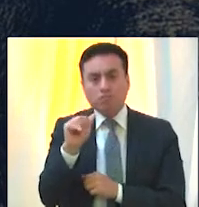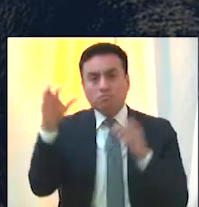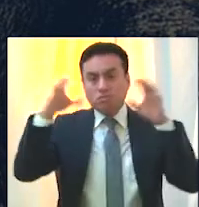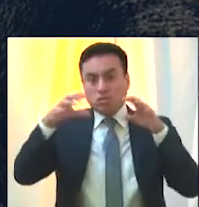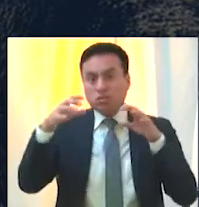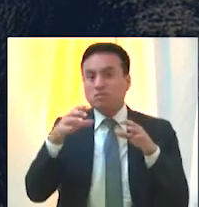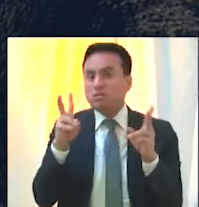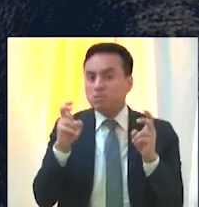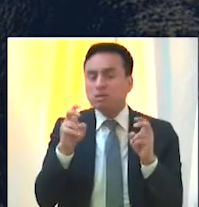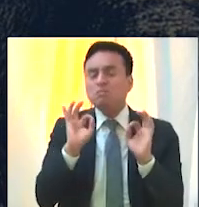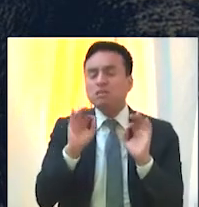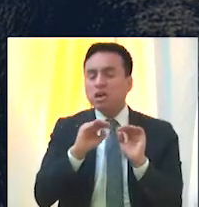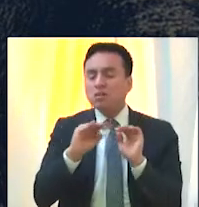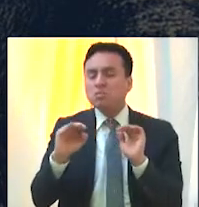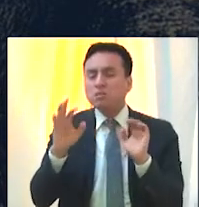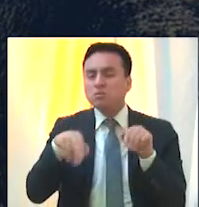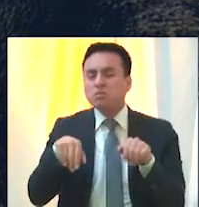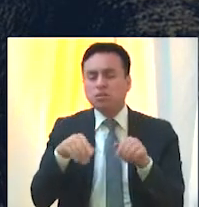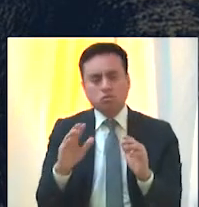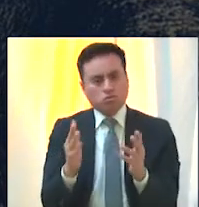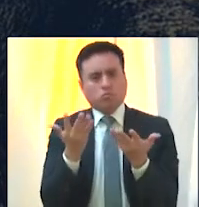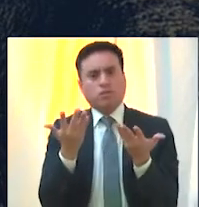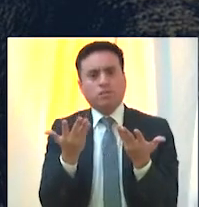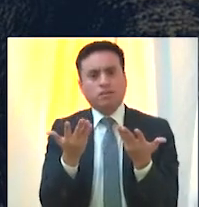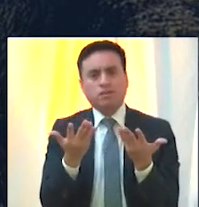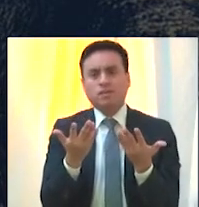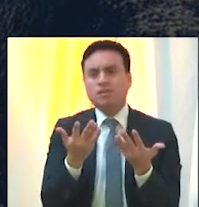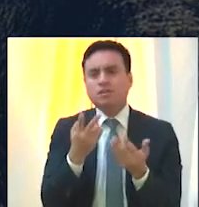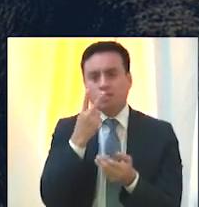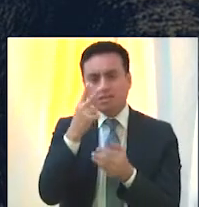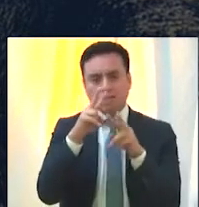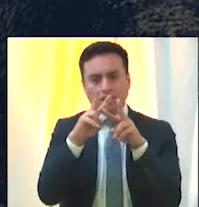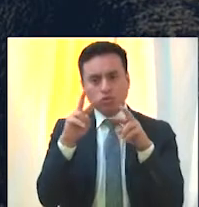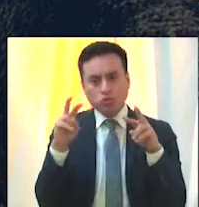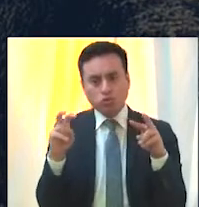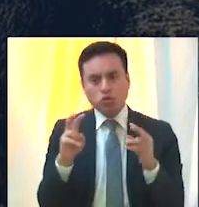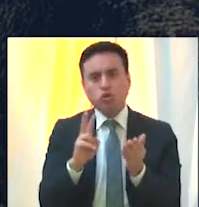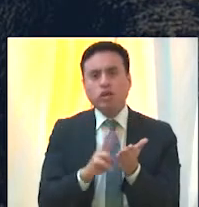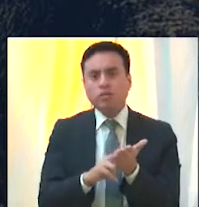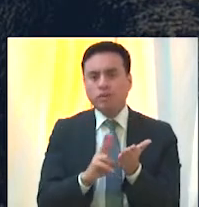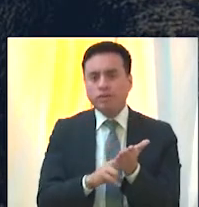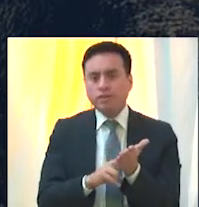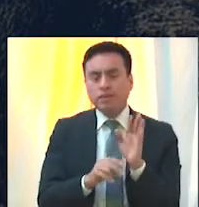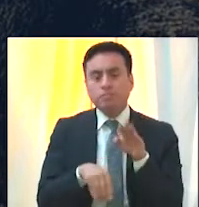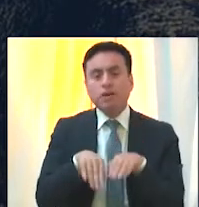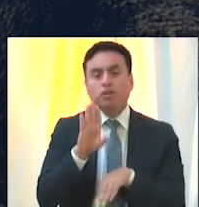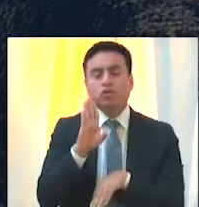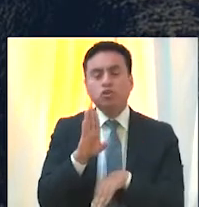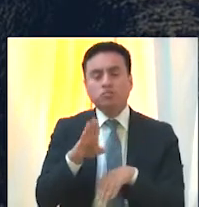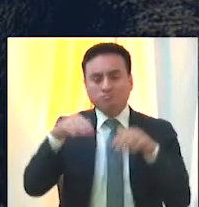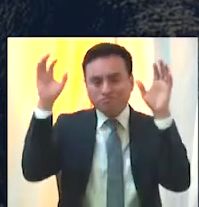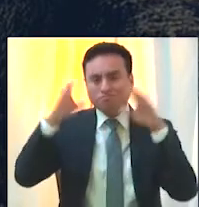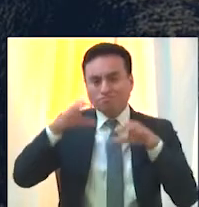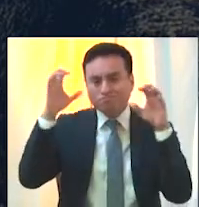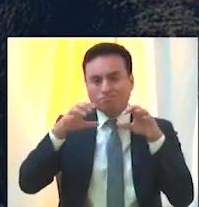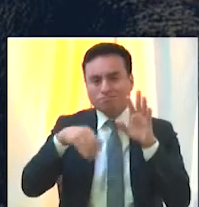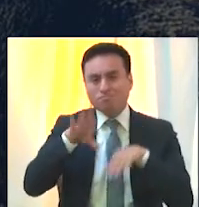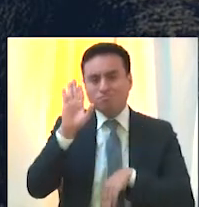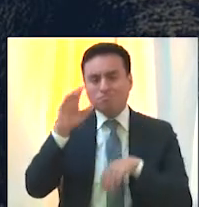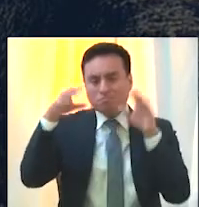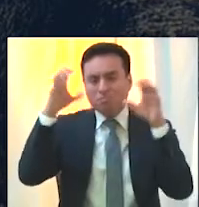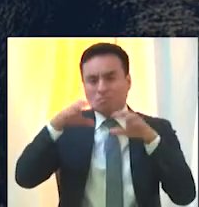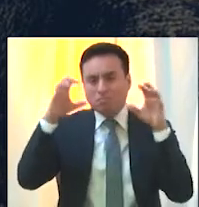son extremadamente estables. Una sorpresa que nos encontramos en este estudio es que realmente la mayor caída de precipitación